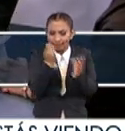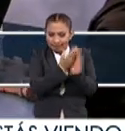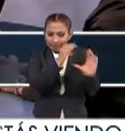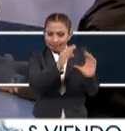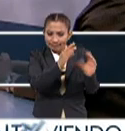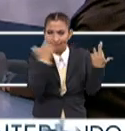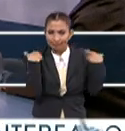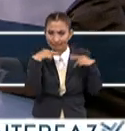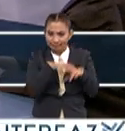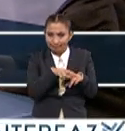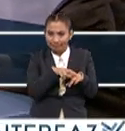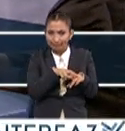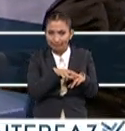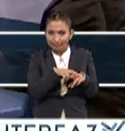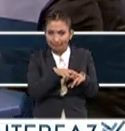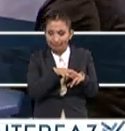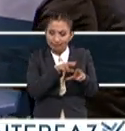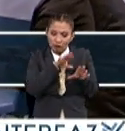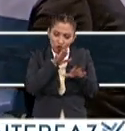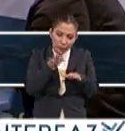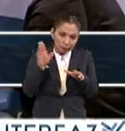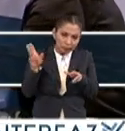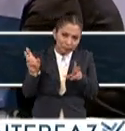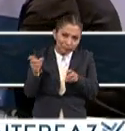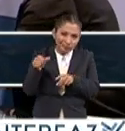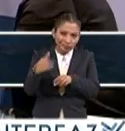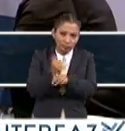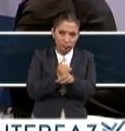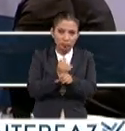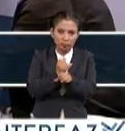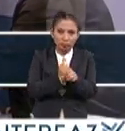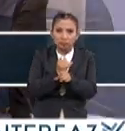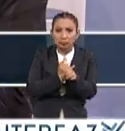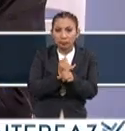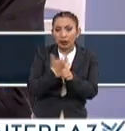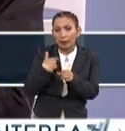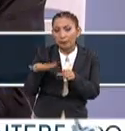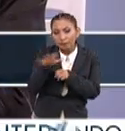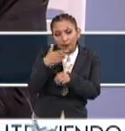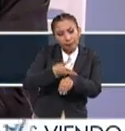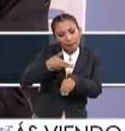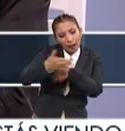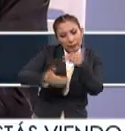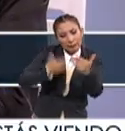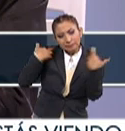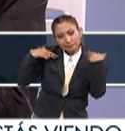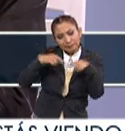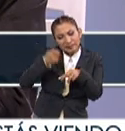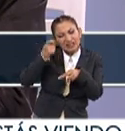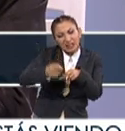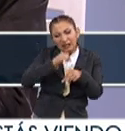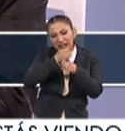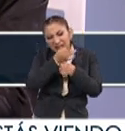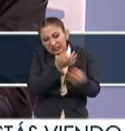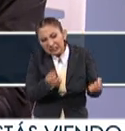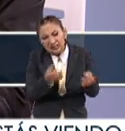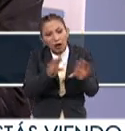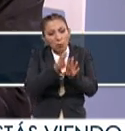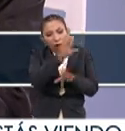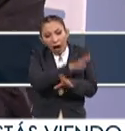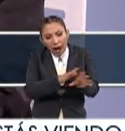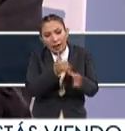formación de los docentes en relación a la investigación, claro, a nuestros procesos de docencia, de difusión como